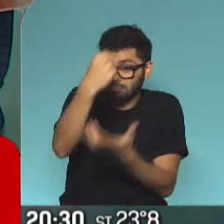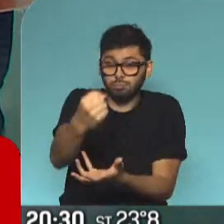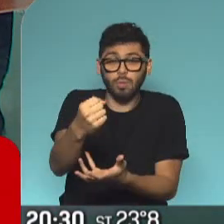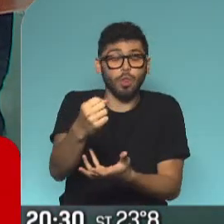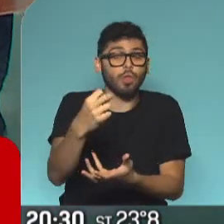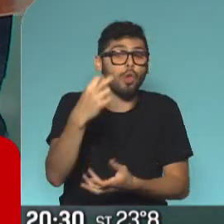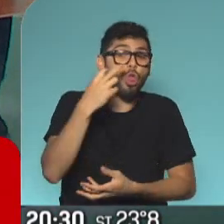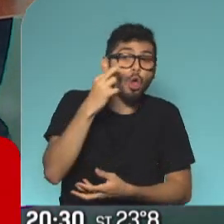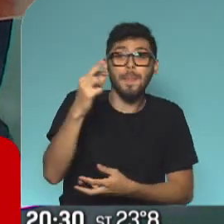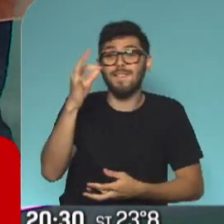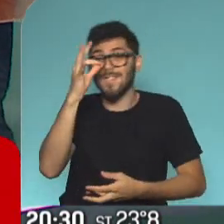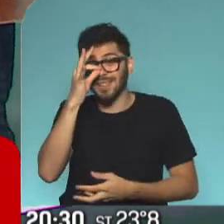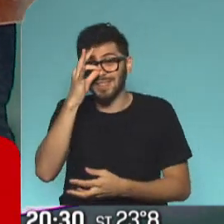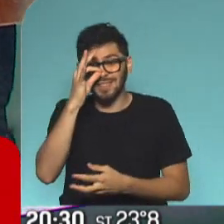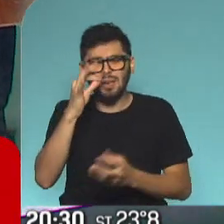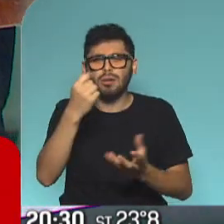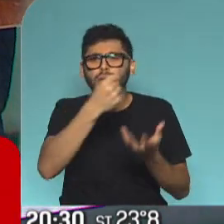2020, ¿no? Lo tenemos en pantalla,